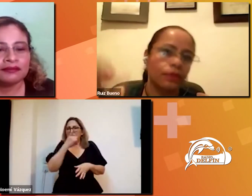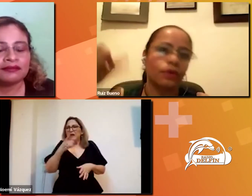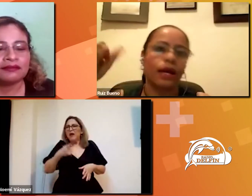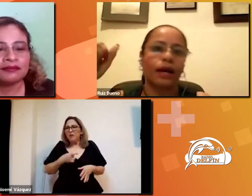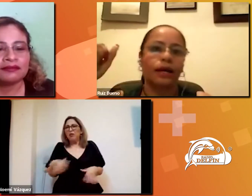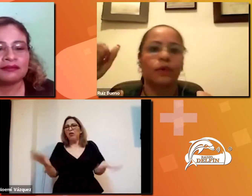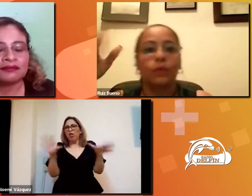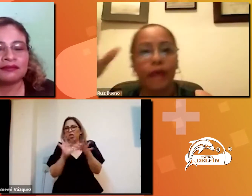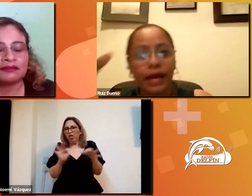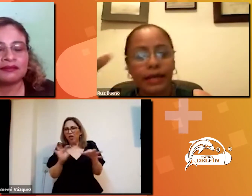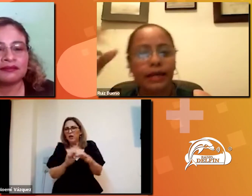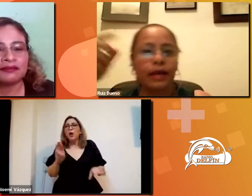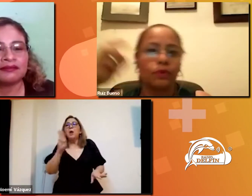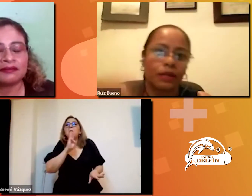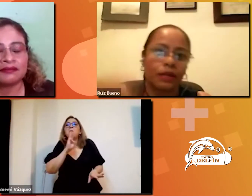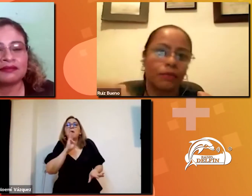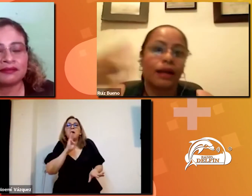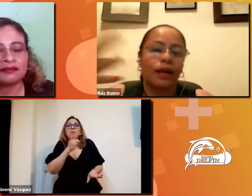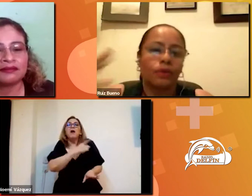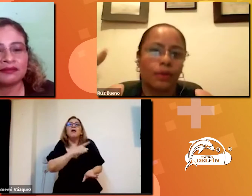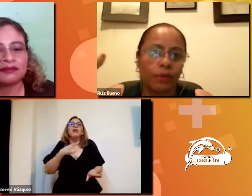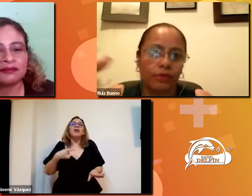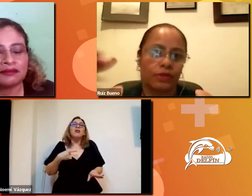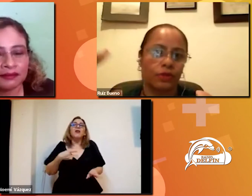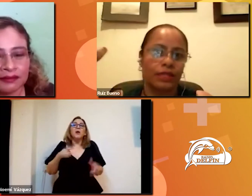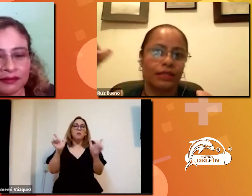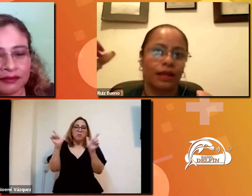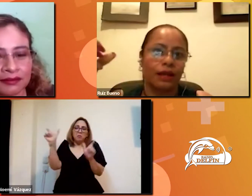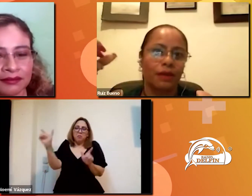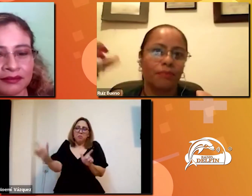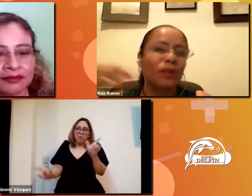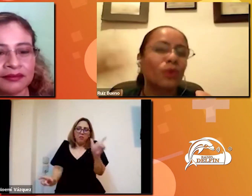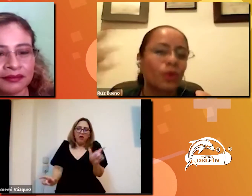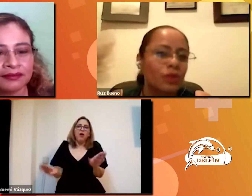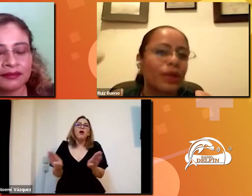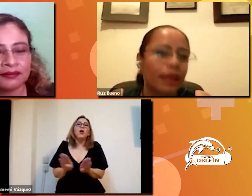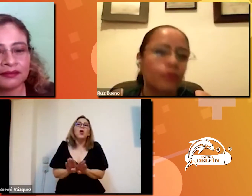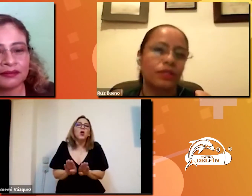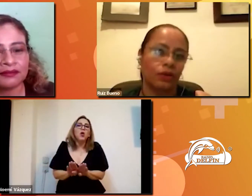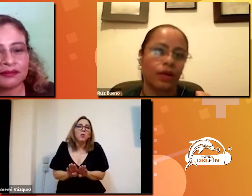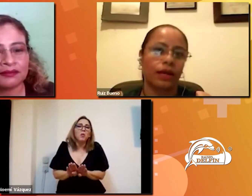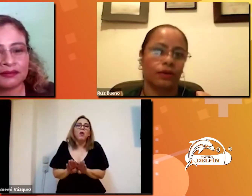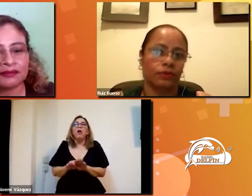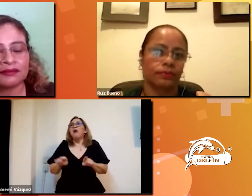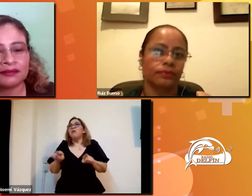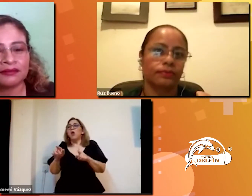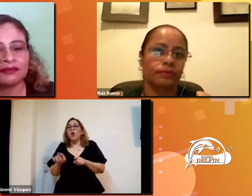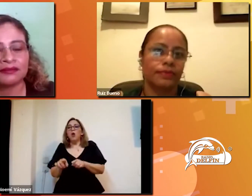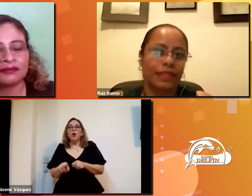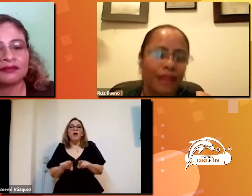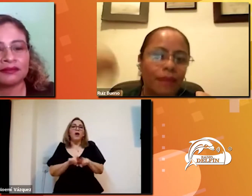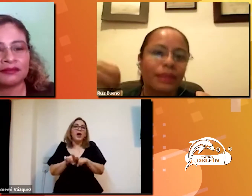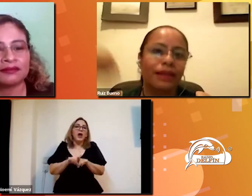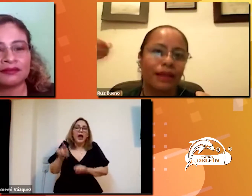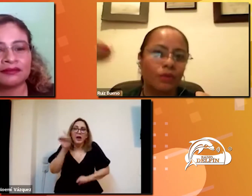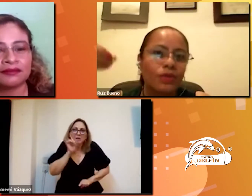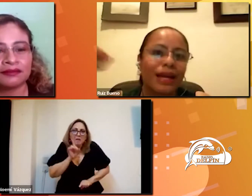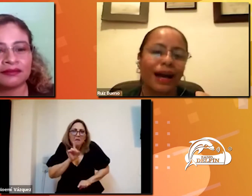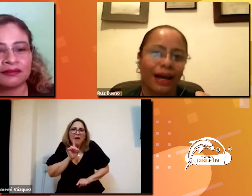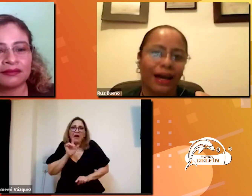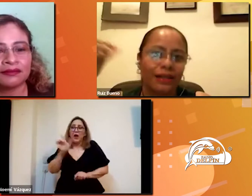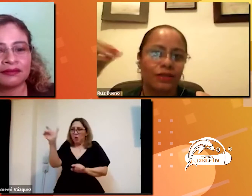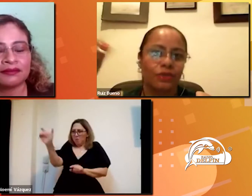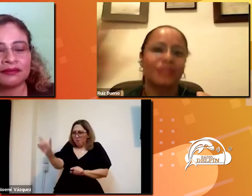debe de ser una hija, una hermana, una profesionista? Pero todo eso hay que cuestionarlo. Si realmente